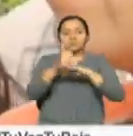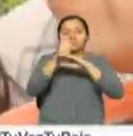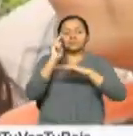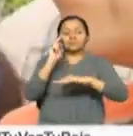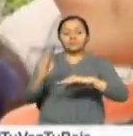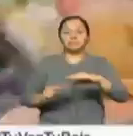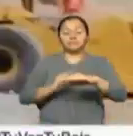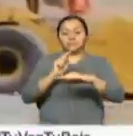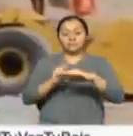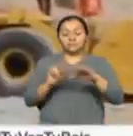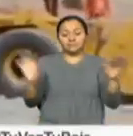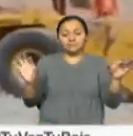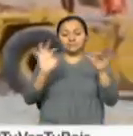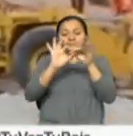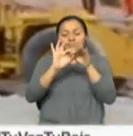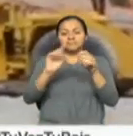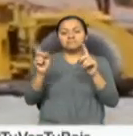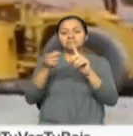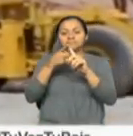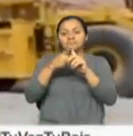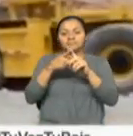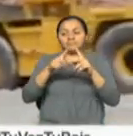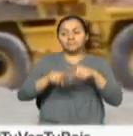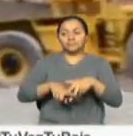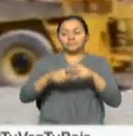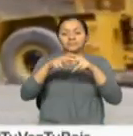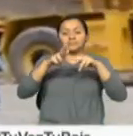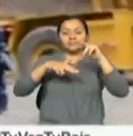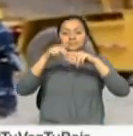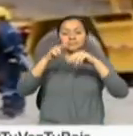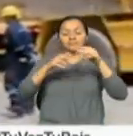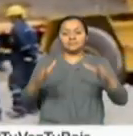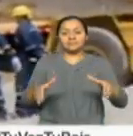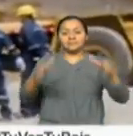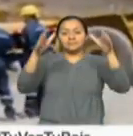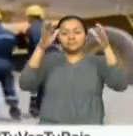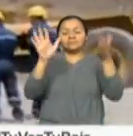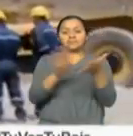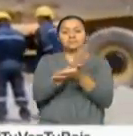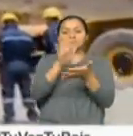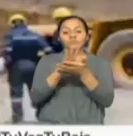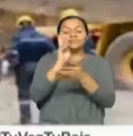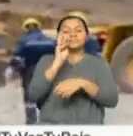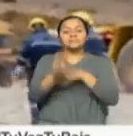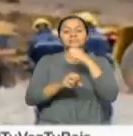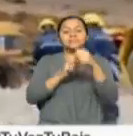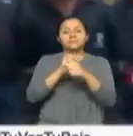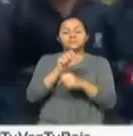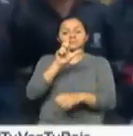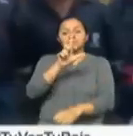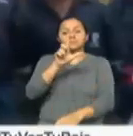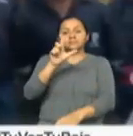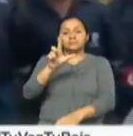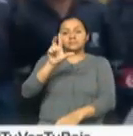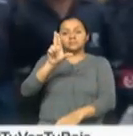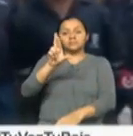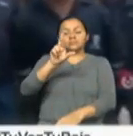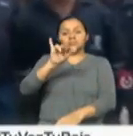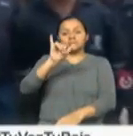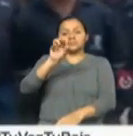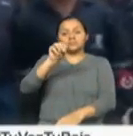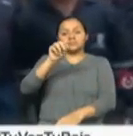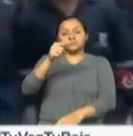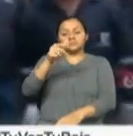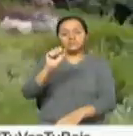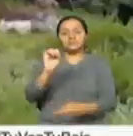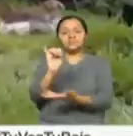y locales, colocó la primera piedra para la edificación de la unidad educativa del Milenio Yurimagua, ubicada en la provincia de